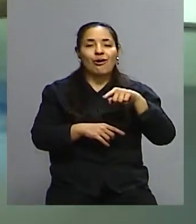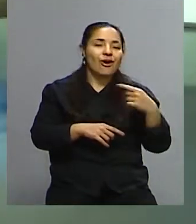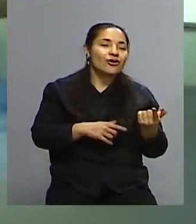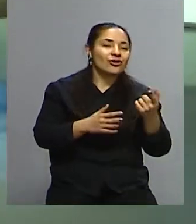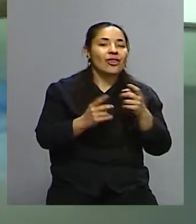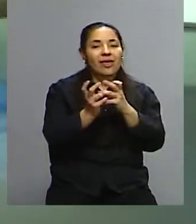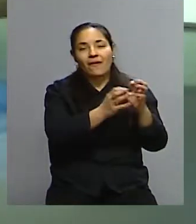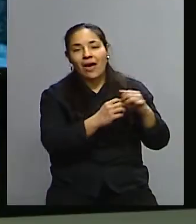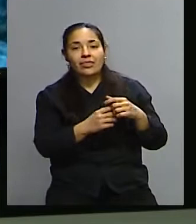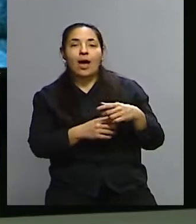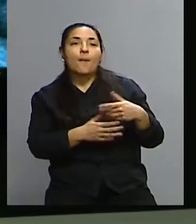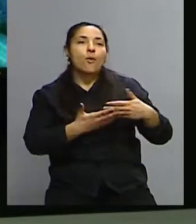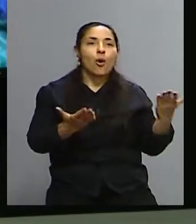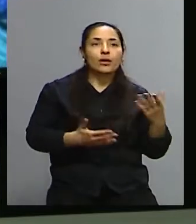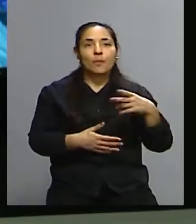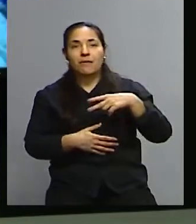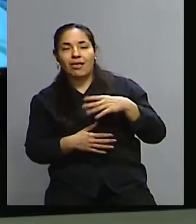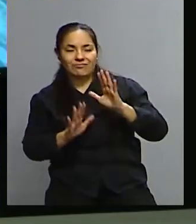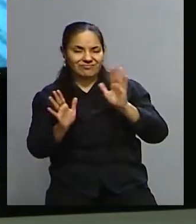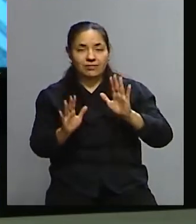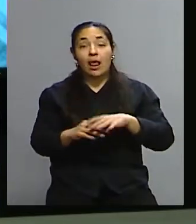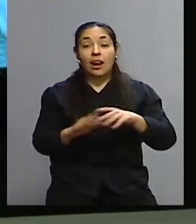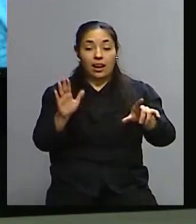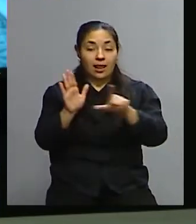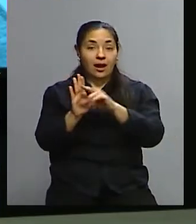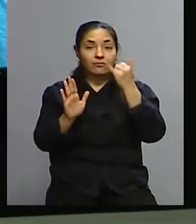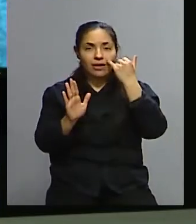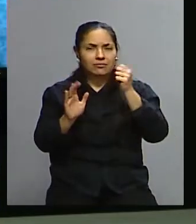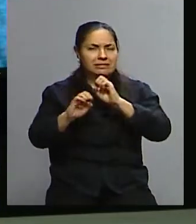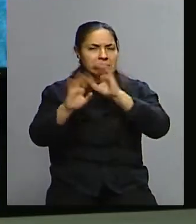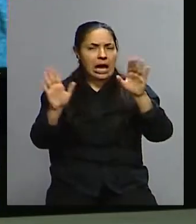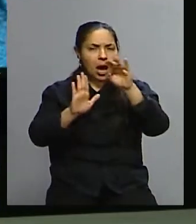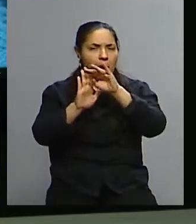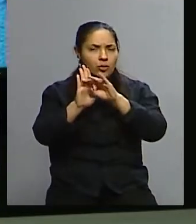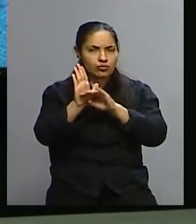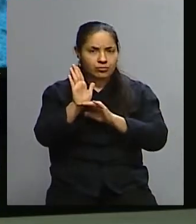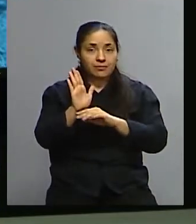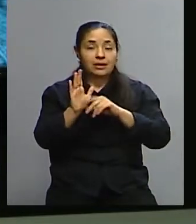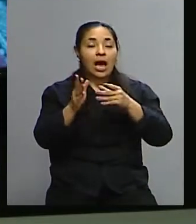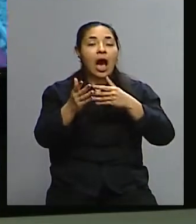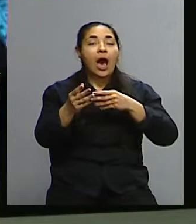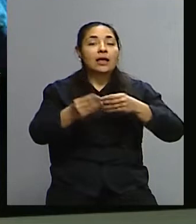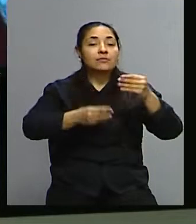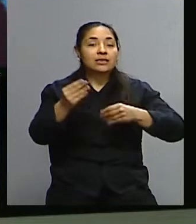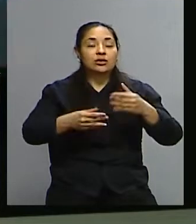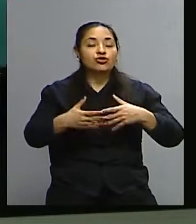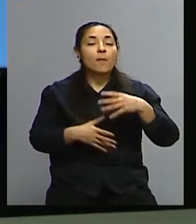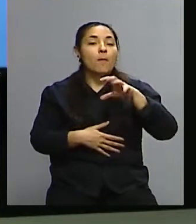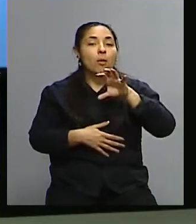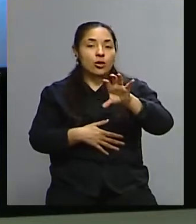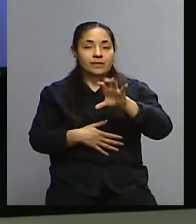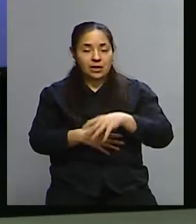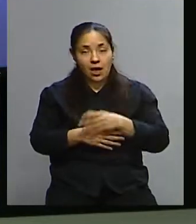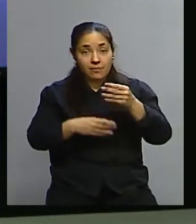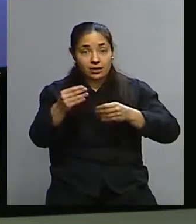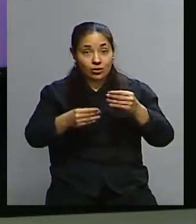es público, no que es privado. Bueno, la ley lo definió y es comprensivo todo lo que es la administración provincial. Dentro de la administración